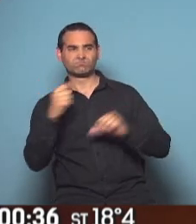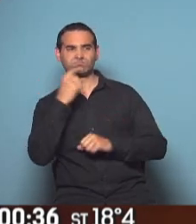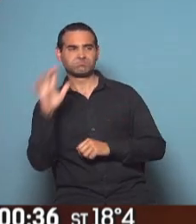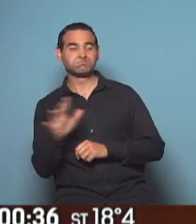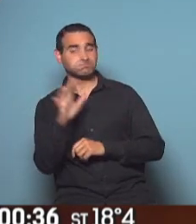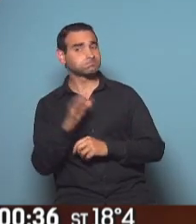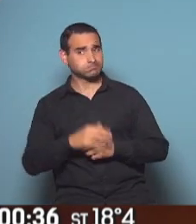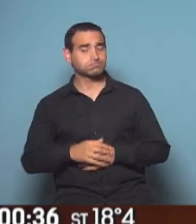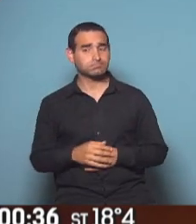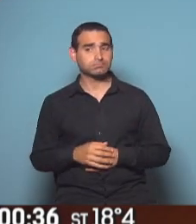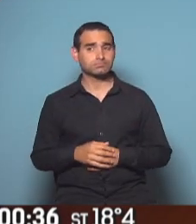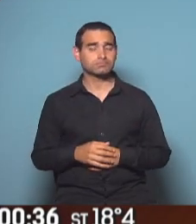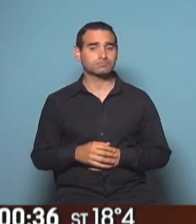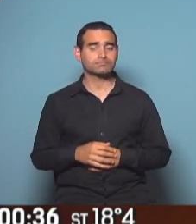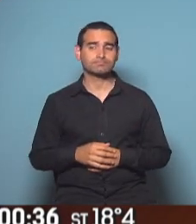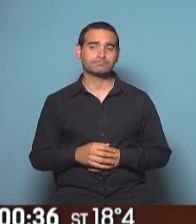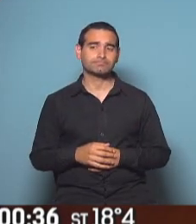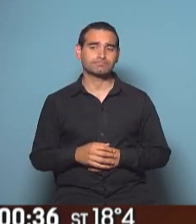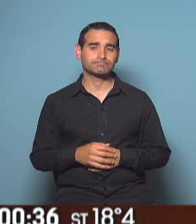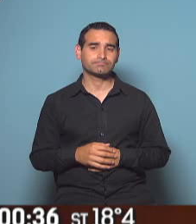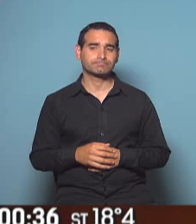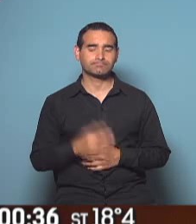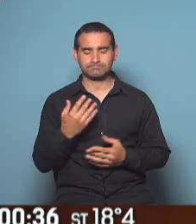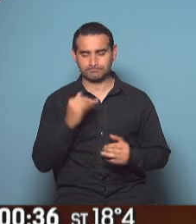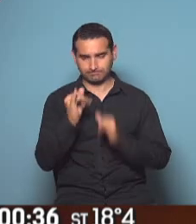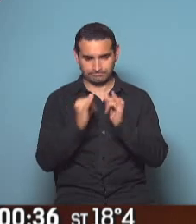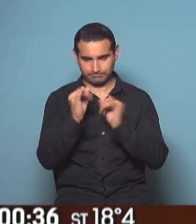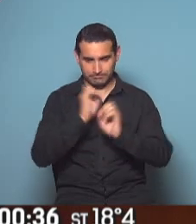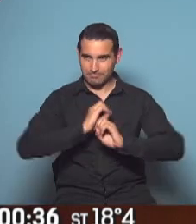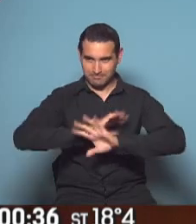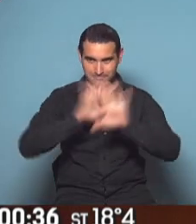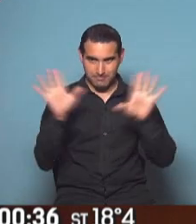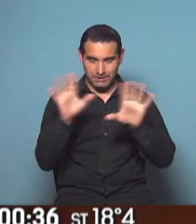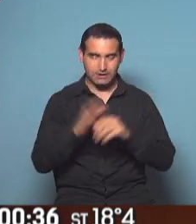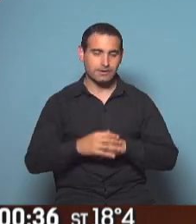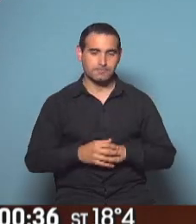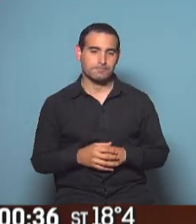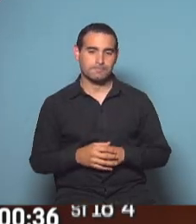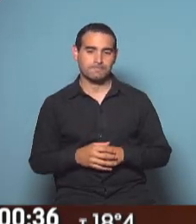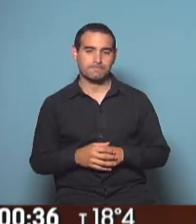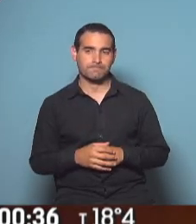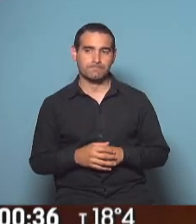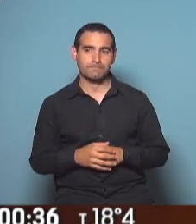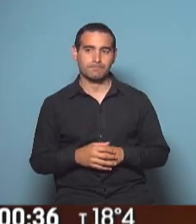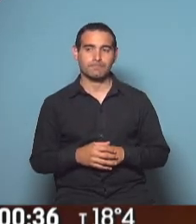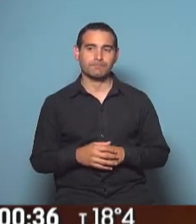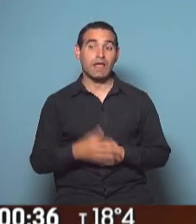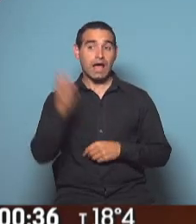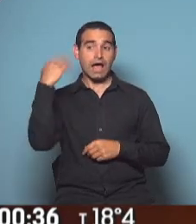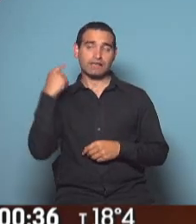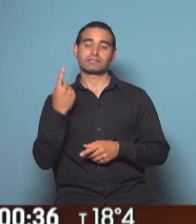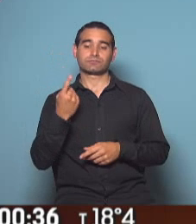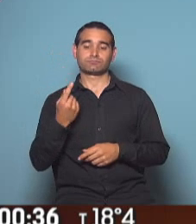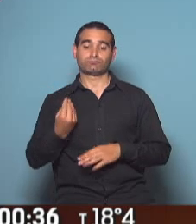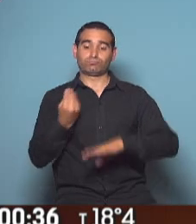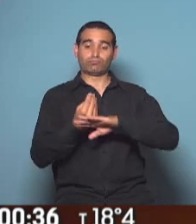gobierno relativamente alta. Para ponerlo en perspectiva, bastante superior a la del primero y segundo gobierno de